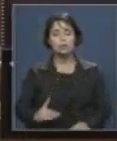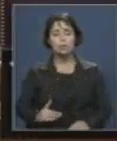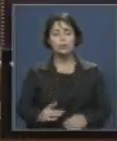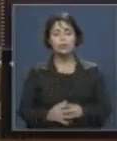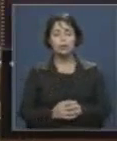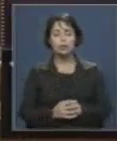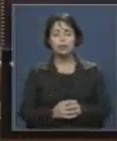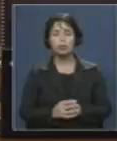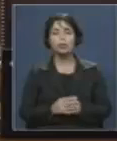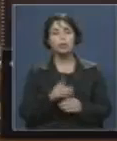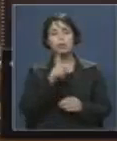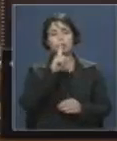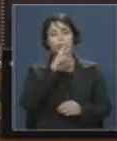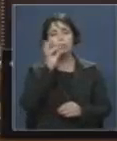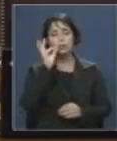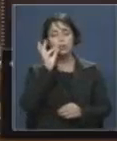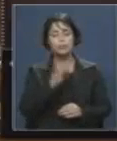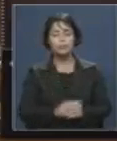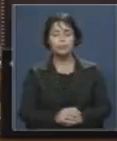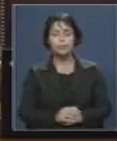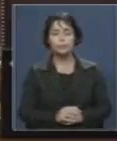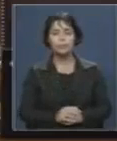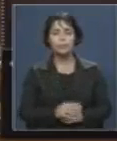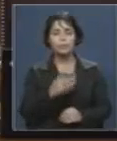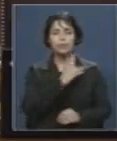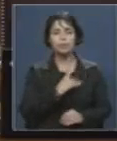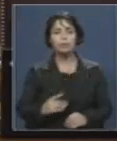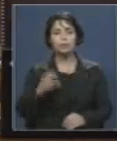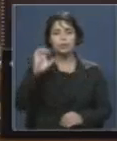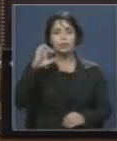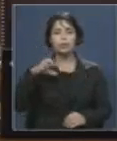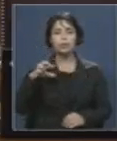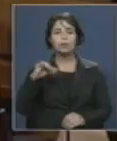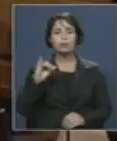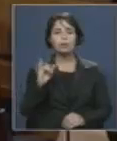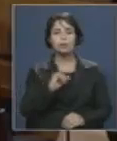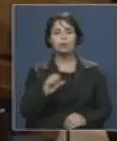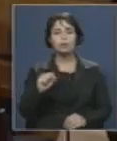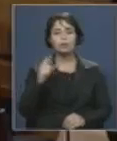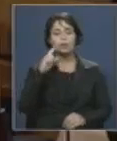diputadas guardar silencio. Diputado Espinosa tiene la palabra.